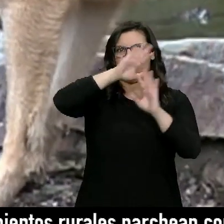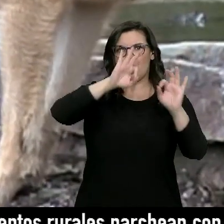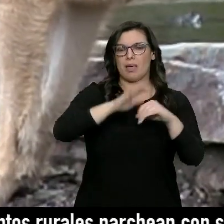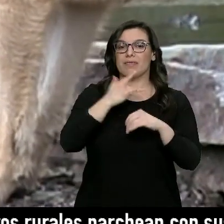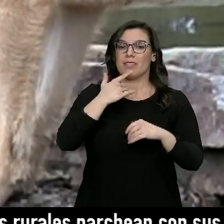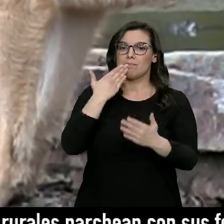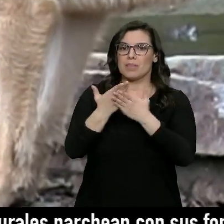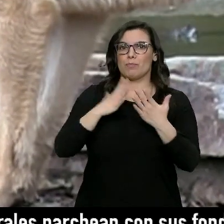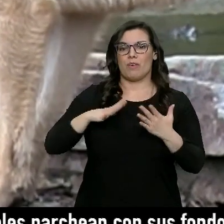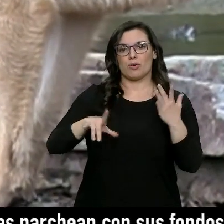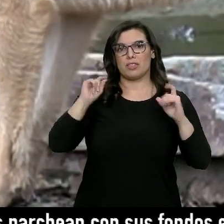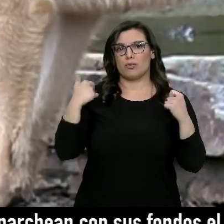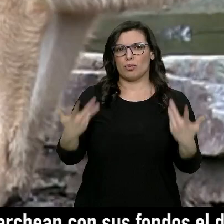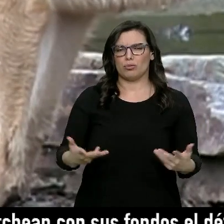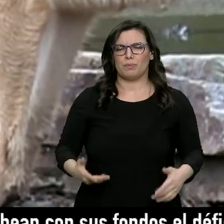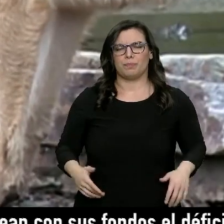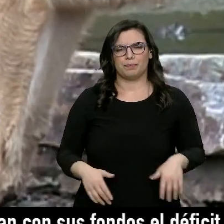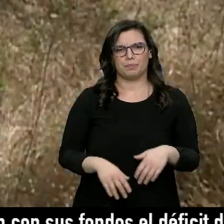a tomar la decisión cuanto antes.